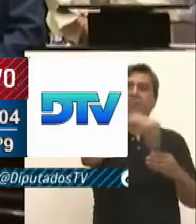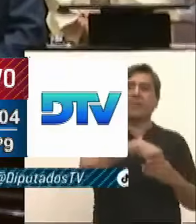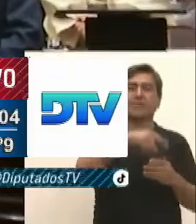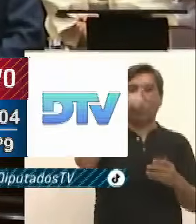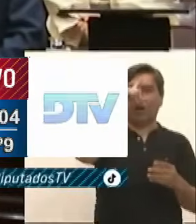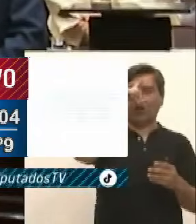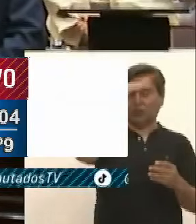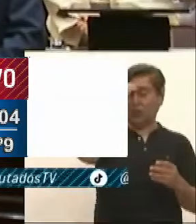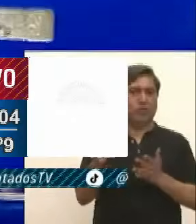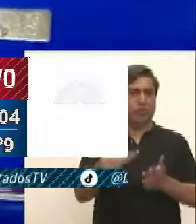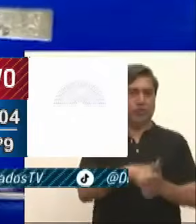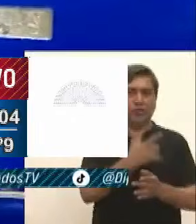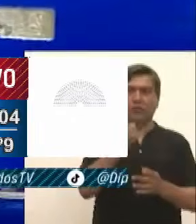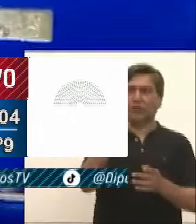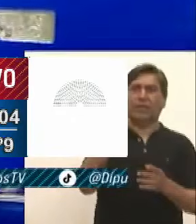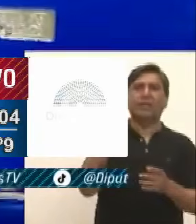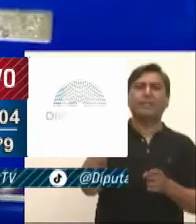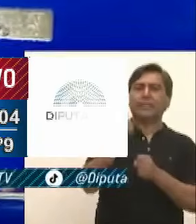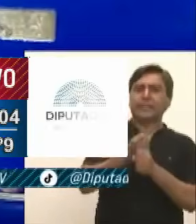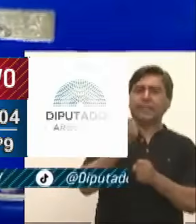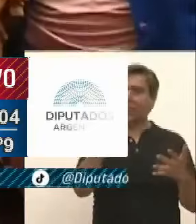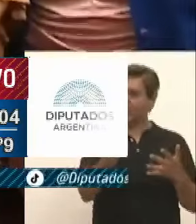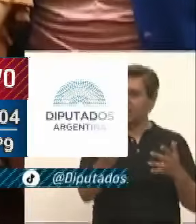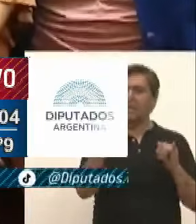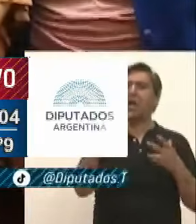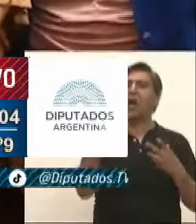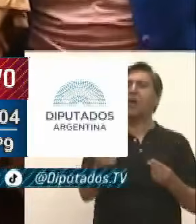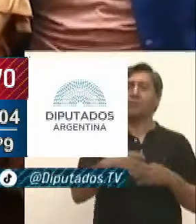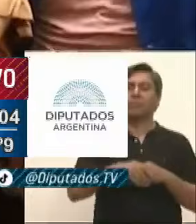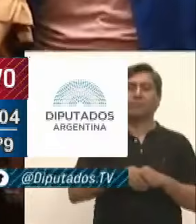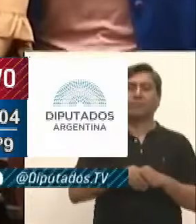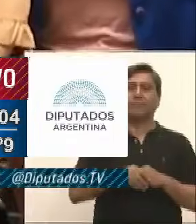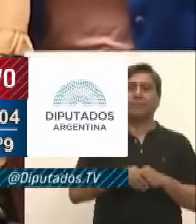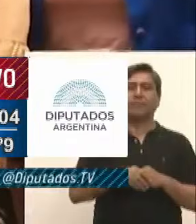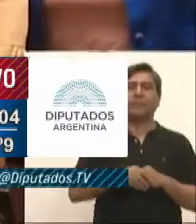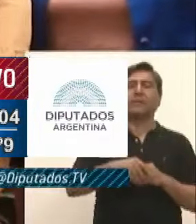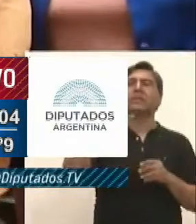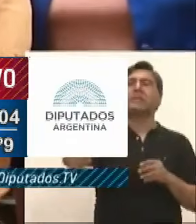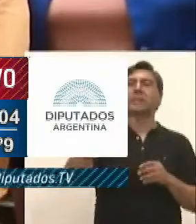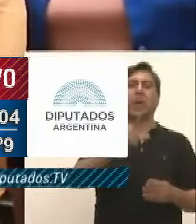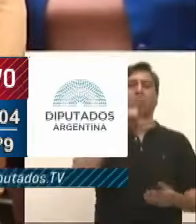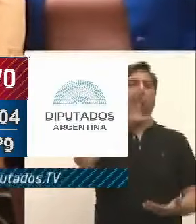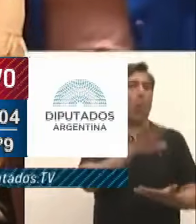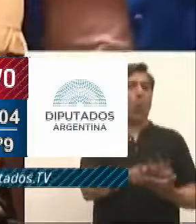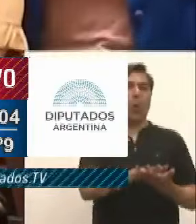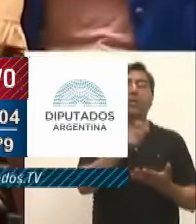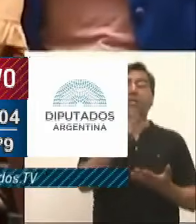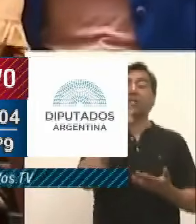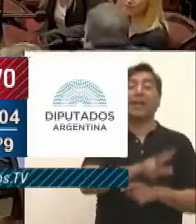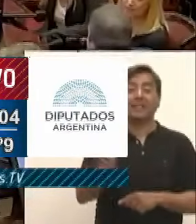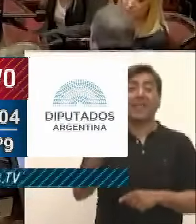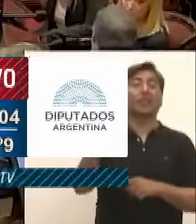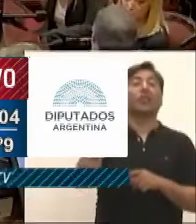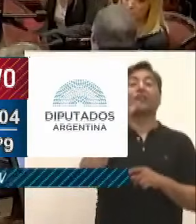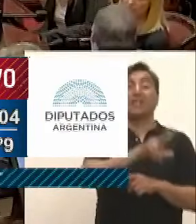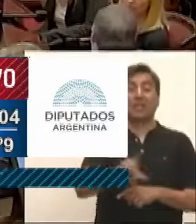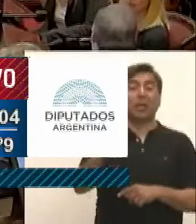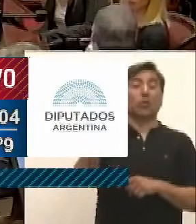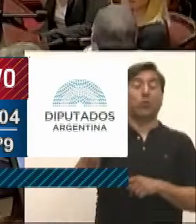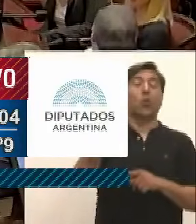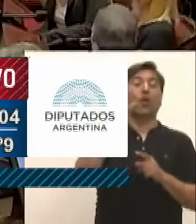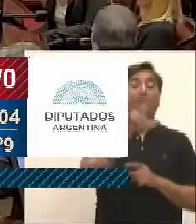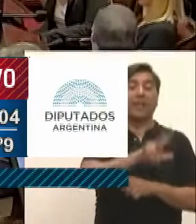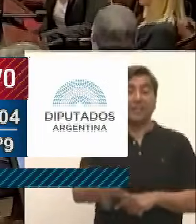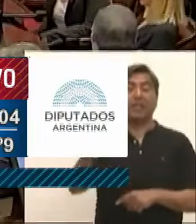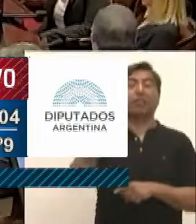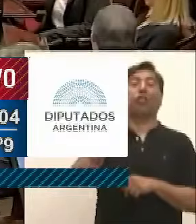Diego Santilli, y después había, creo que estaba atrás Eduardo Lule Menem, funcionario de la